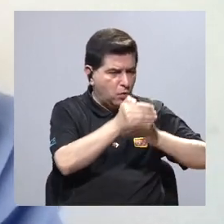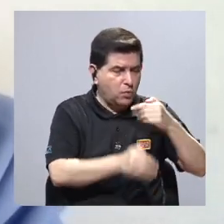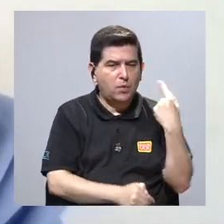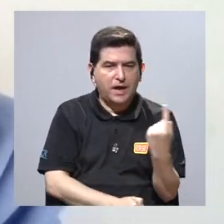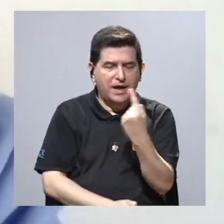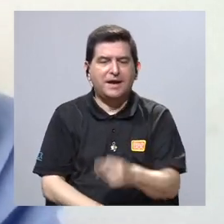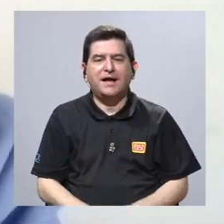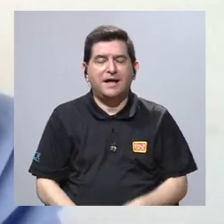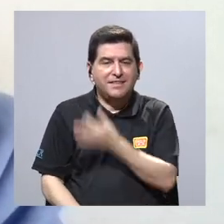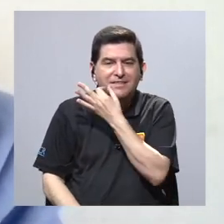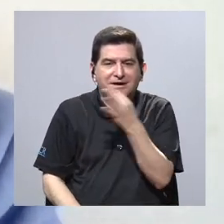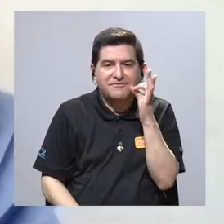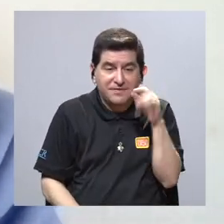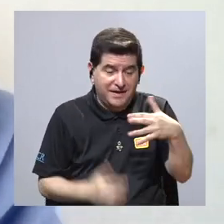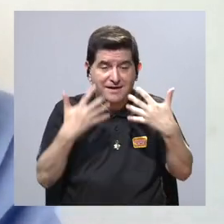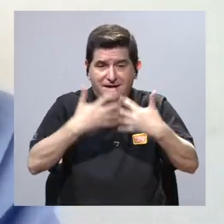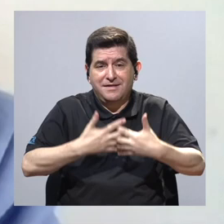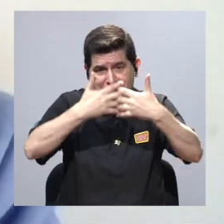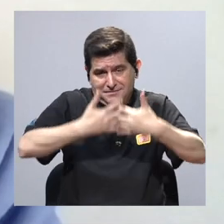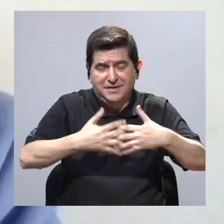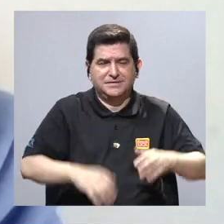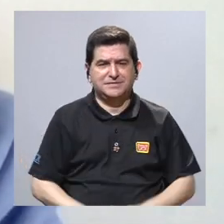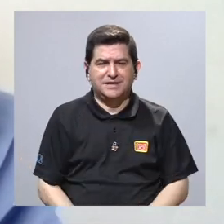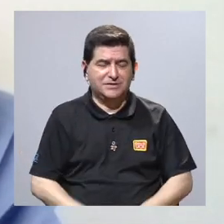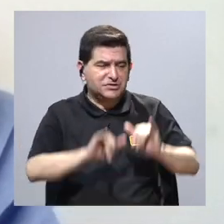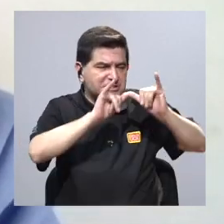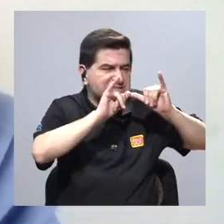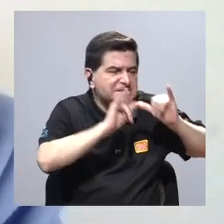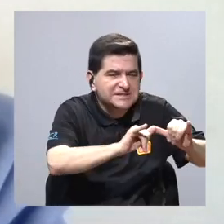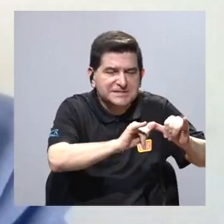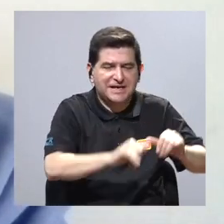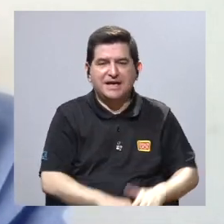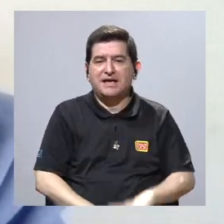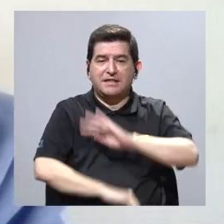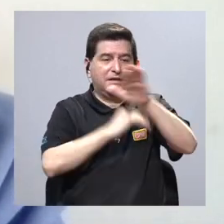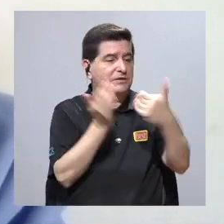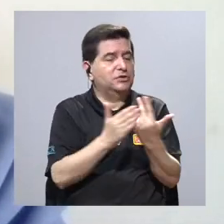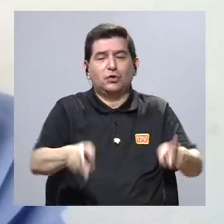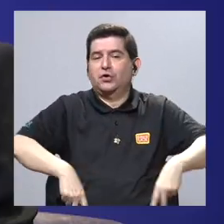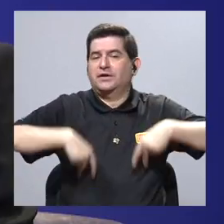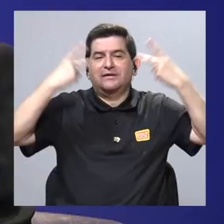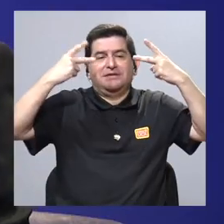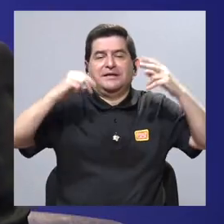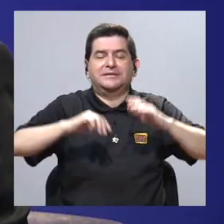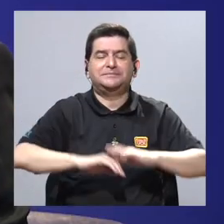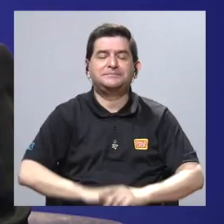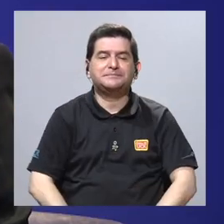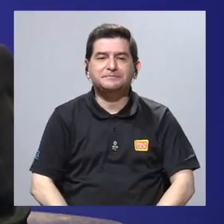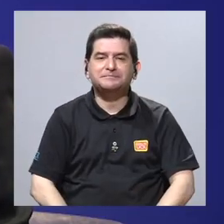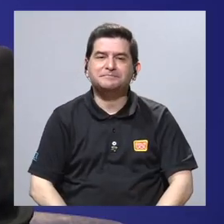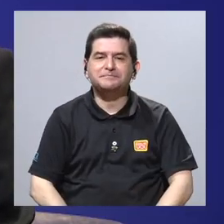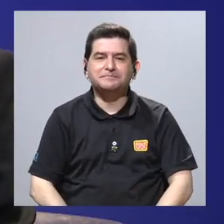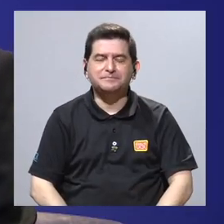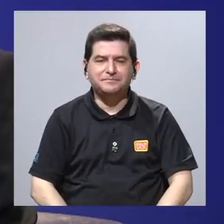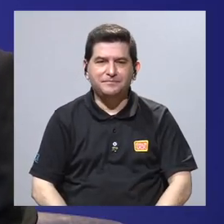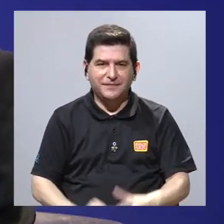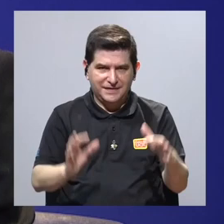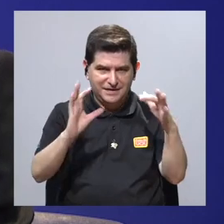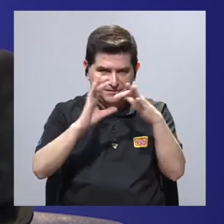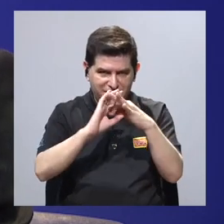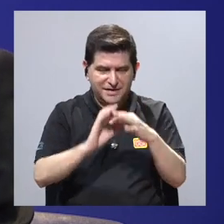granjas que componen esas empresas. Entonces se quedan prácticamente de por vida. Con respecto a